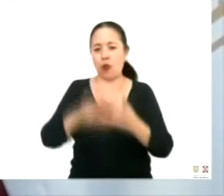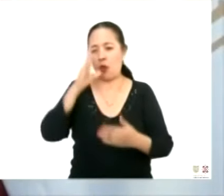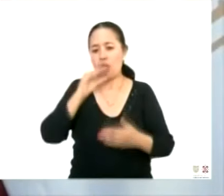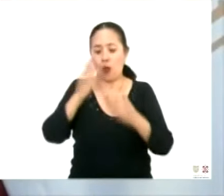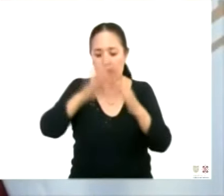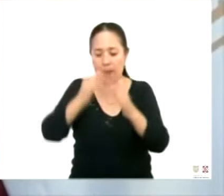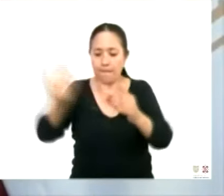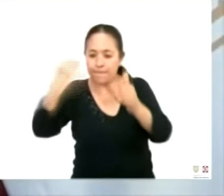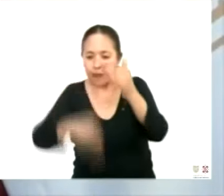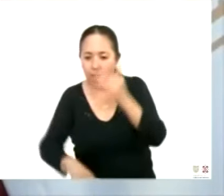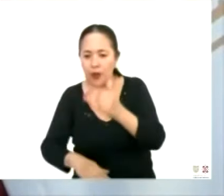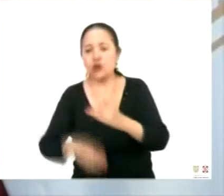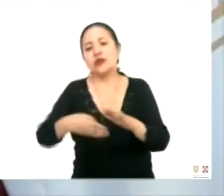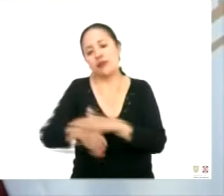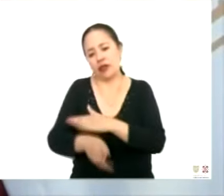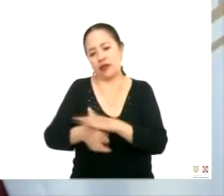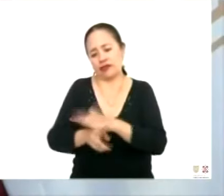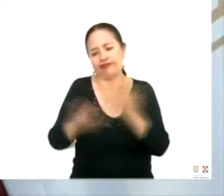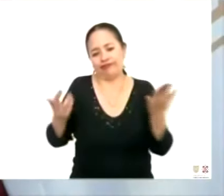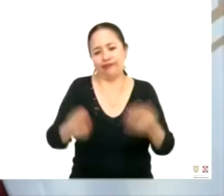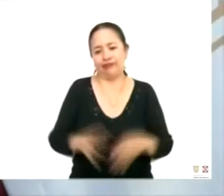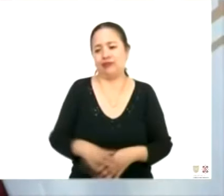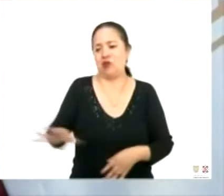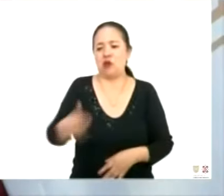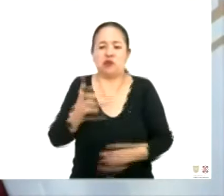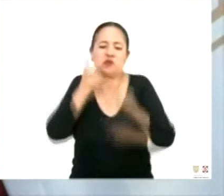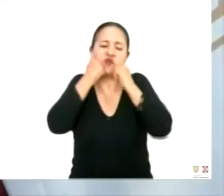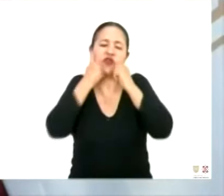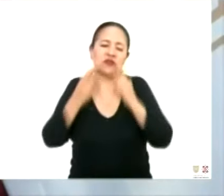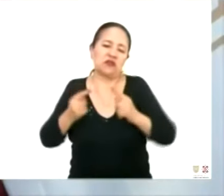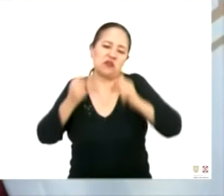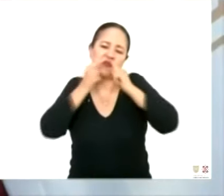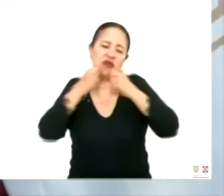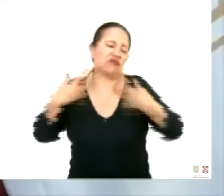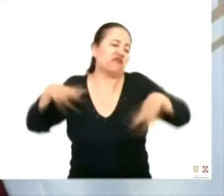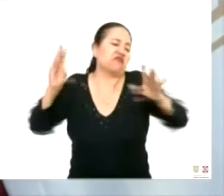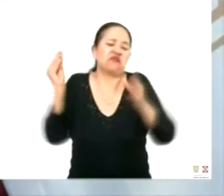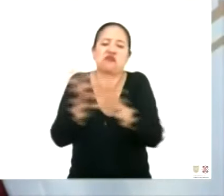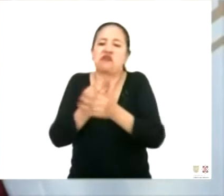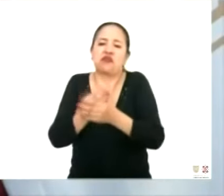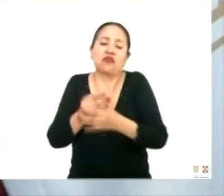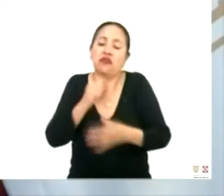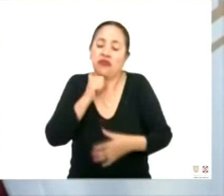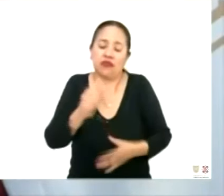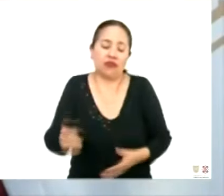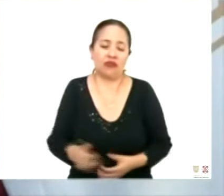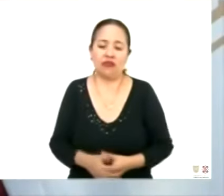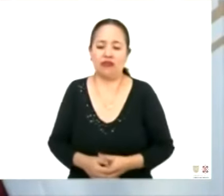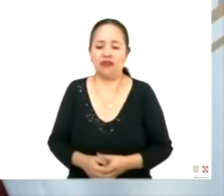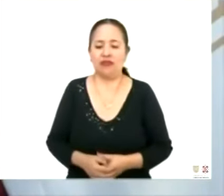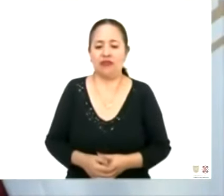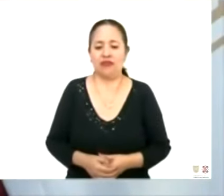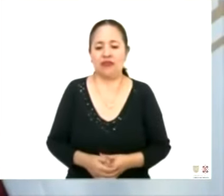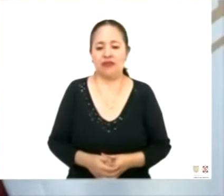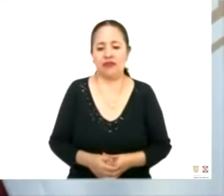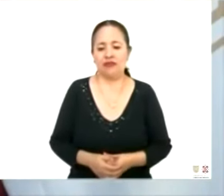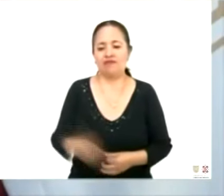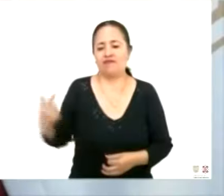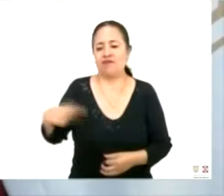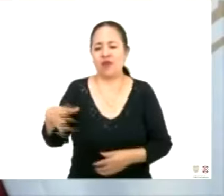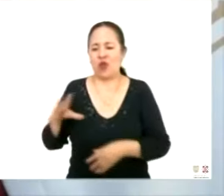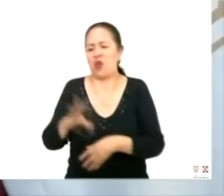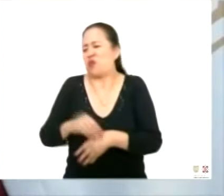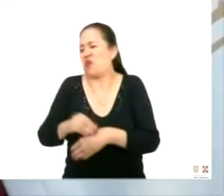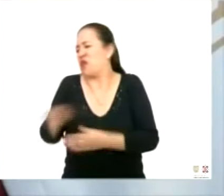y siendo omisos en su tarea, en su responsabilidad de supervisar que se cumplan las disposiciones normativas,